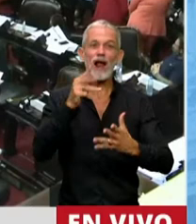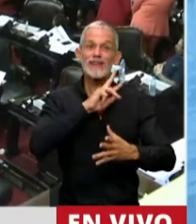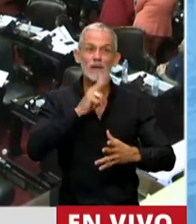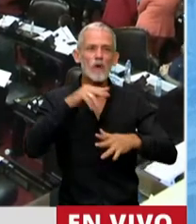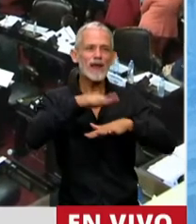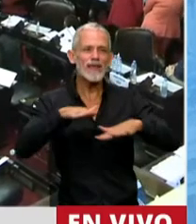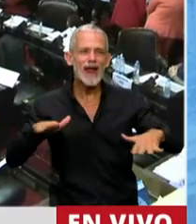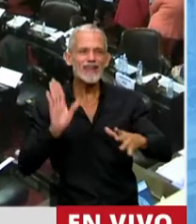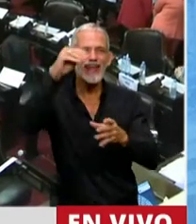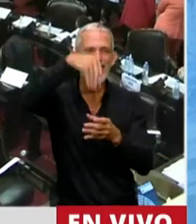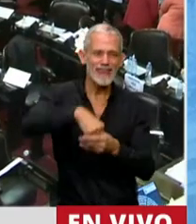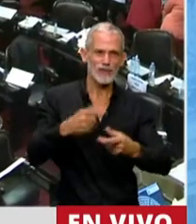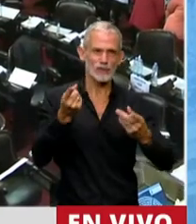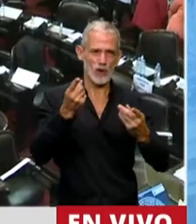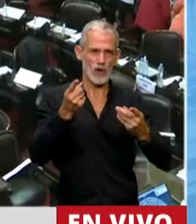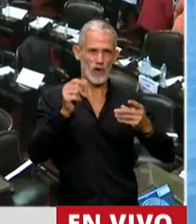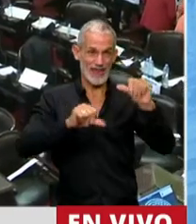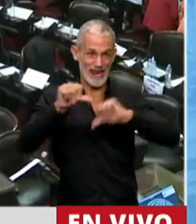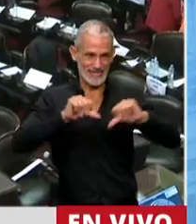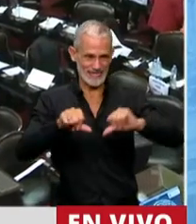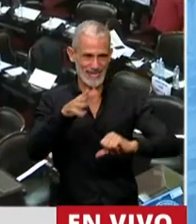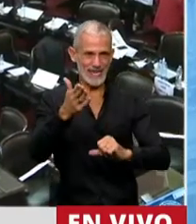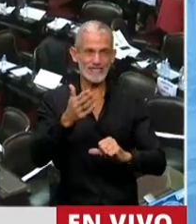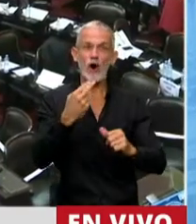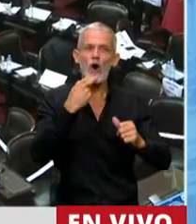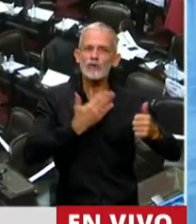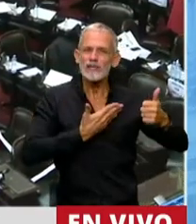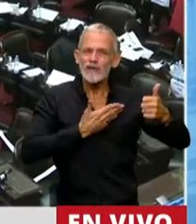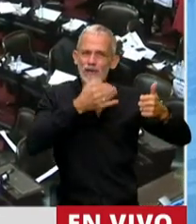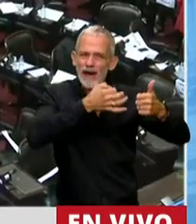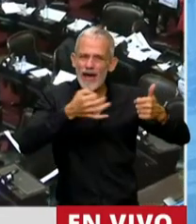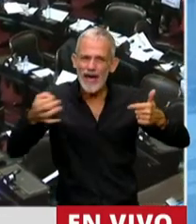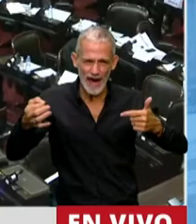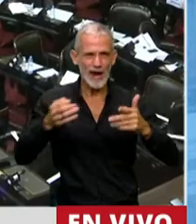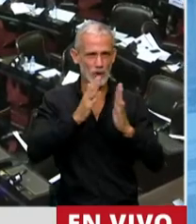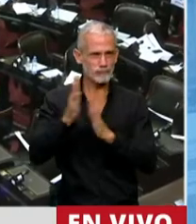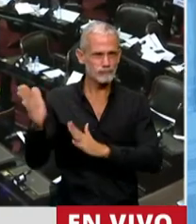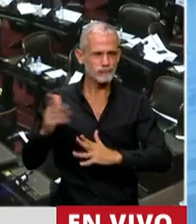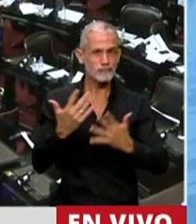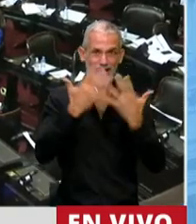la Niña en la Ciencia, como cada 11 de febrero. Día